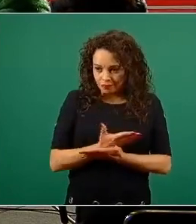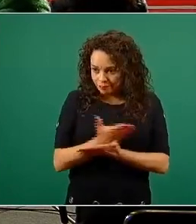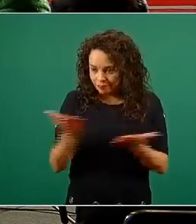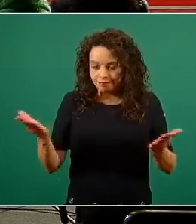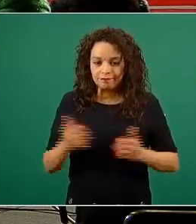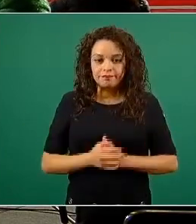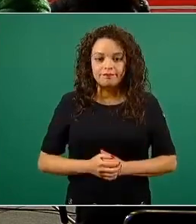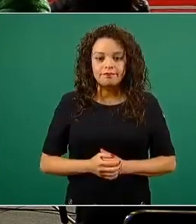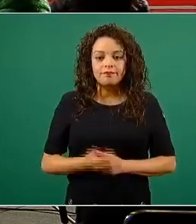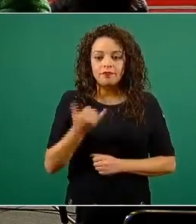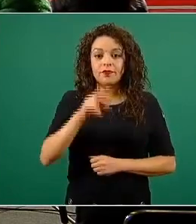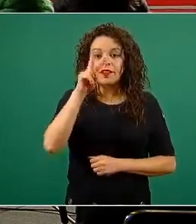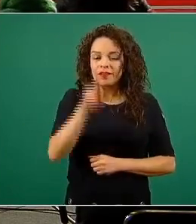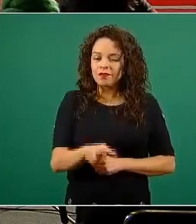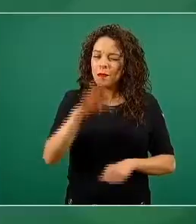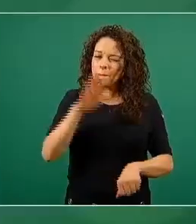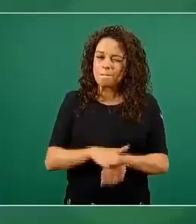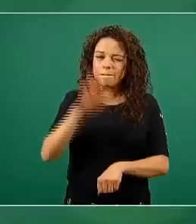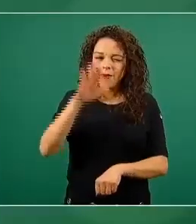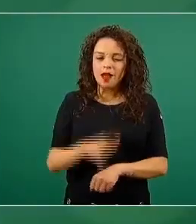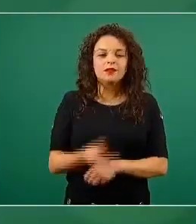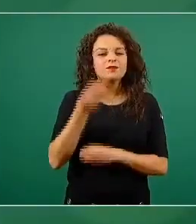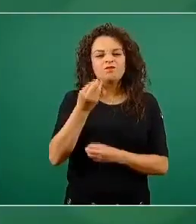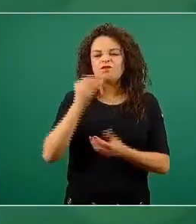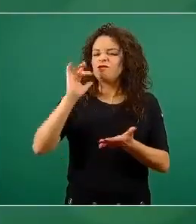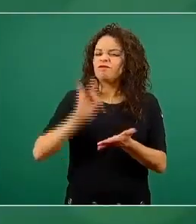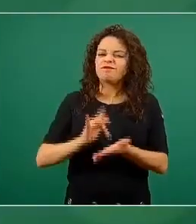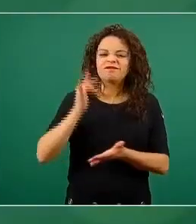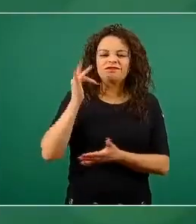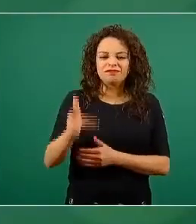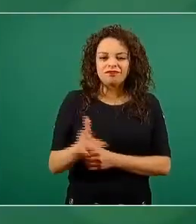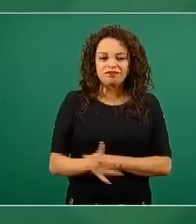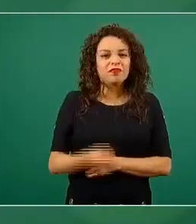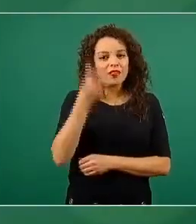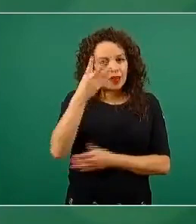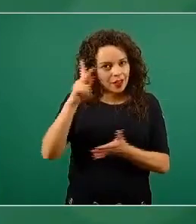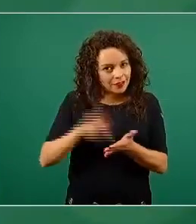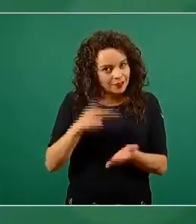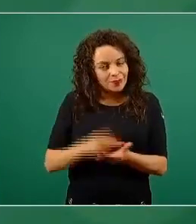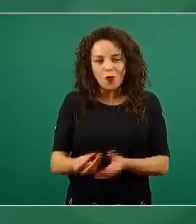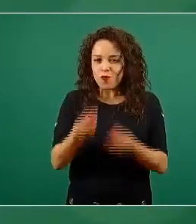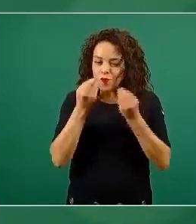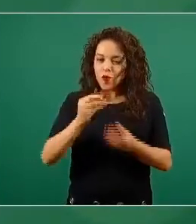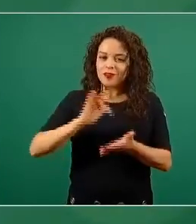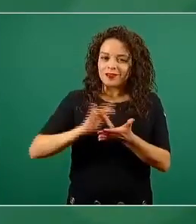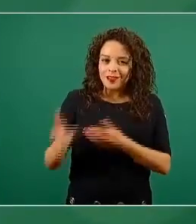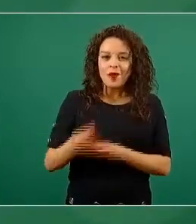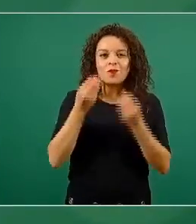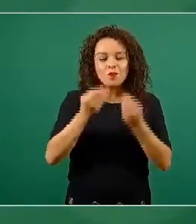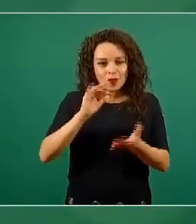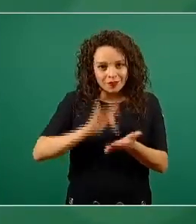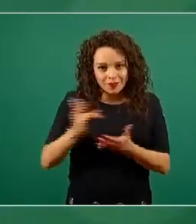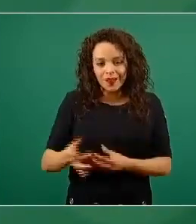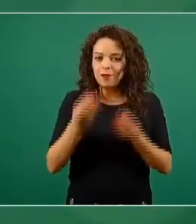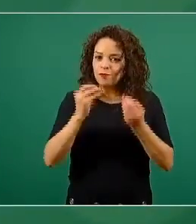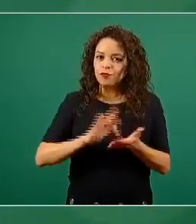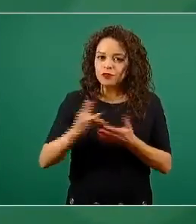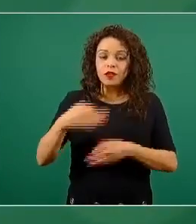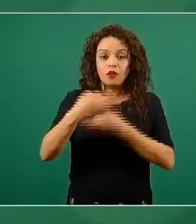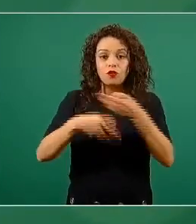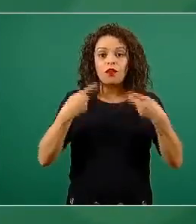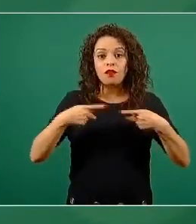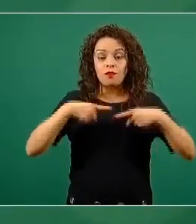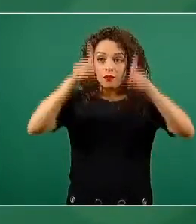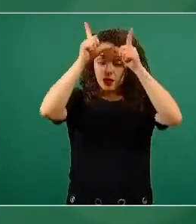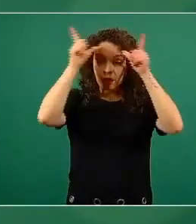muchas gracias. Sí, así, 3 veces. Muchas gracias a todo el personal de enfermería de nuestro país y